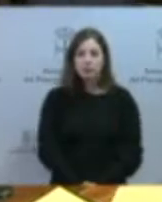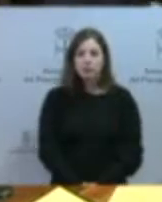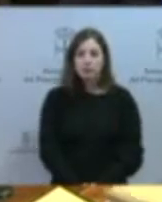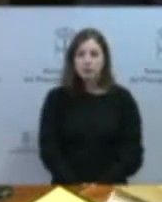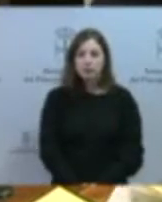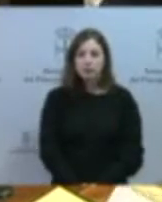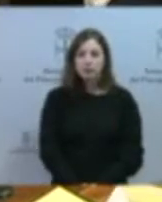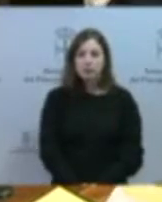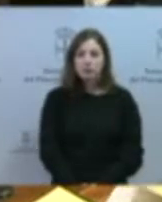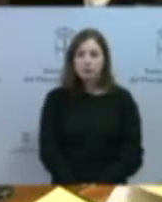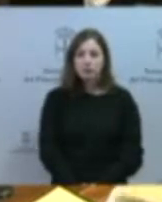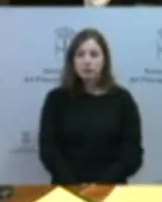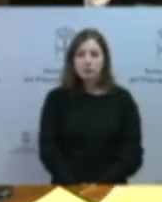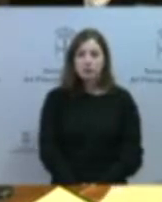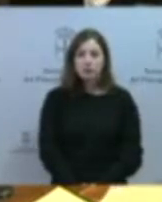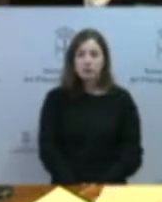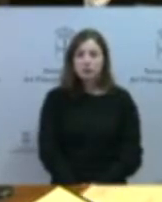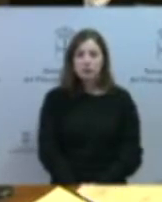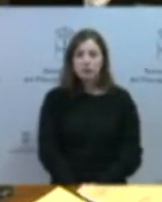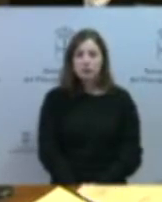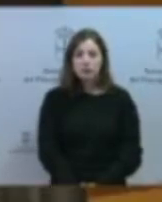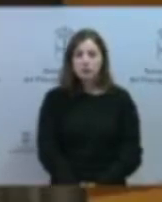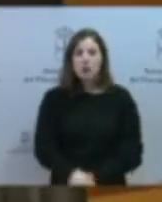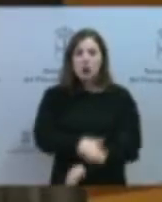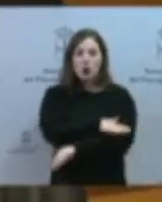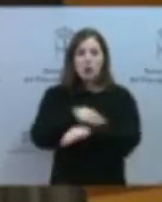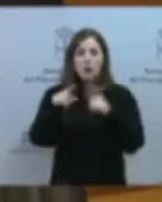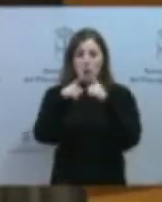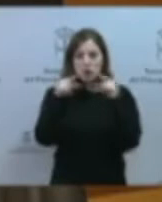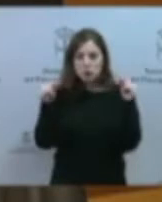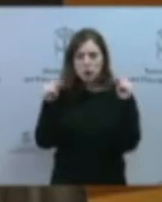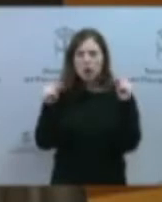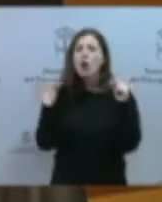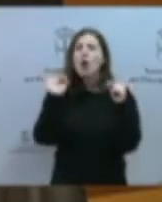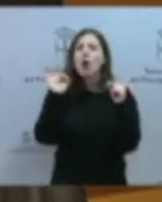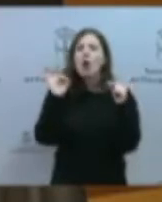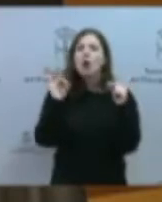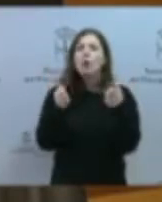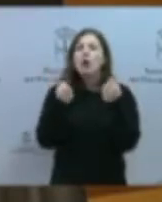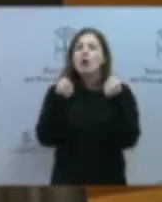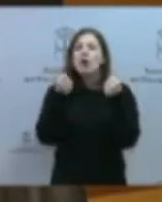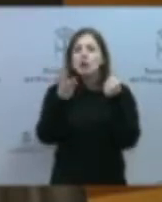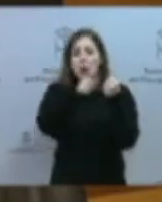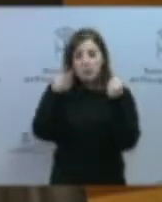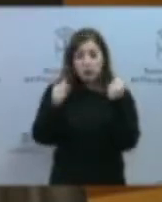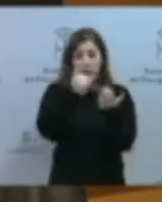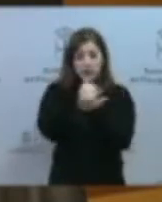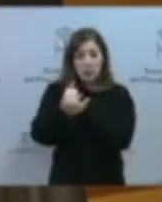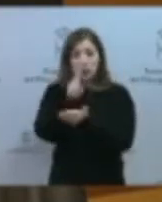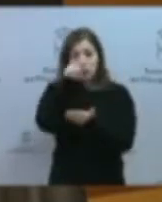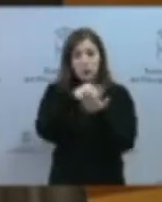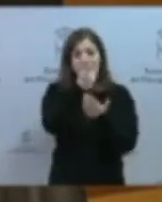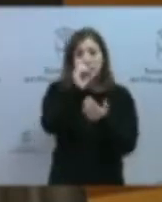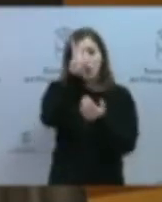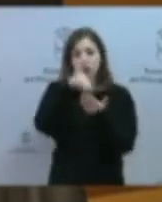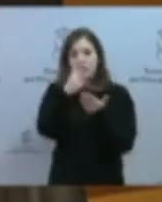¿Cómo va a asegurar el Gobierno asturiano el mantenimiento o reducción de las ratios en las aulas para el curso 2021-2022 y el mantenimiento de los refuerzos extraordinarios de